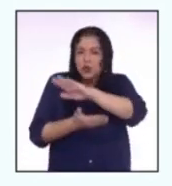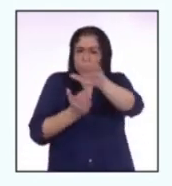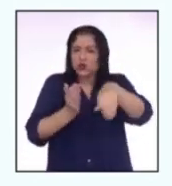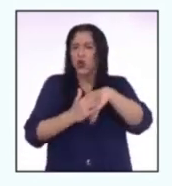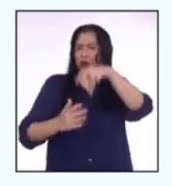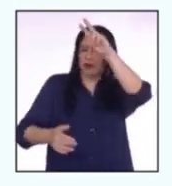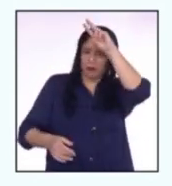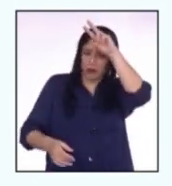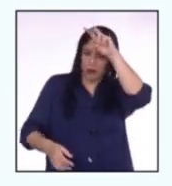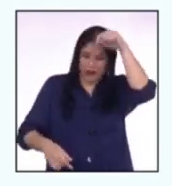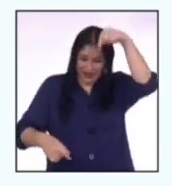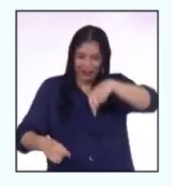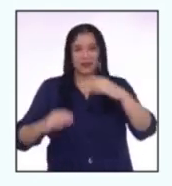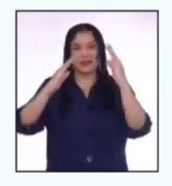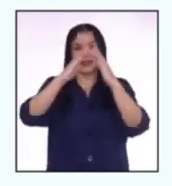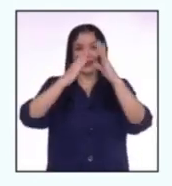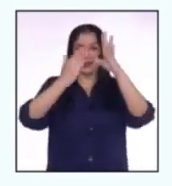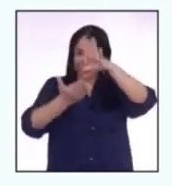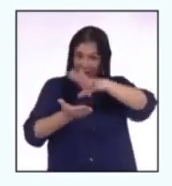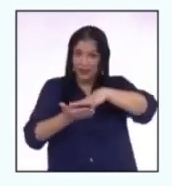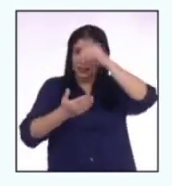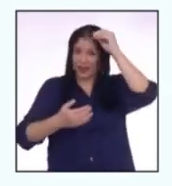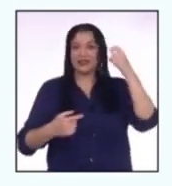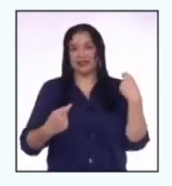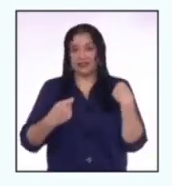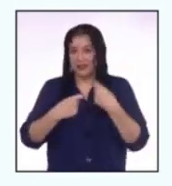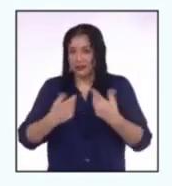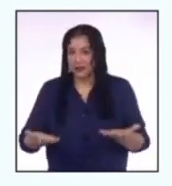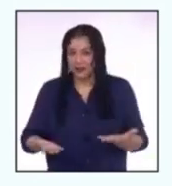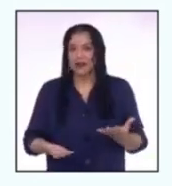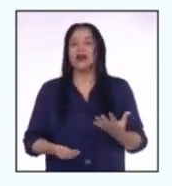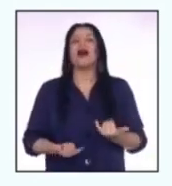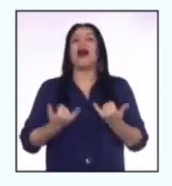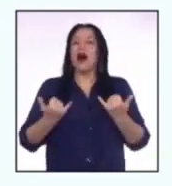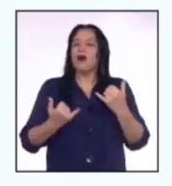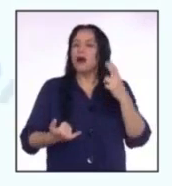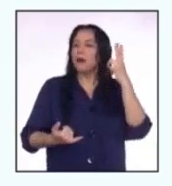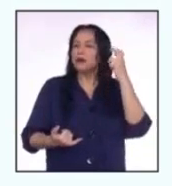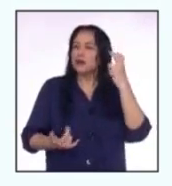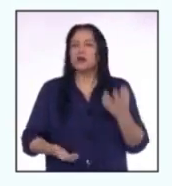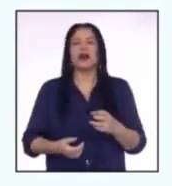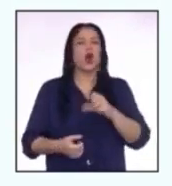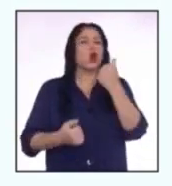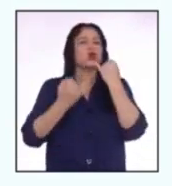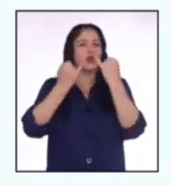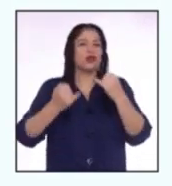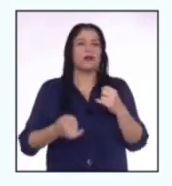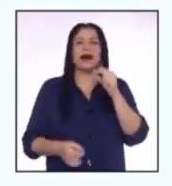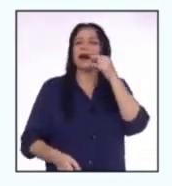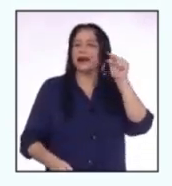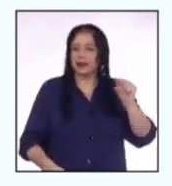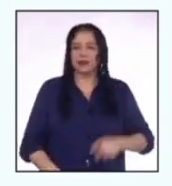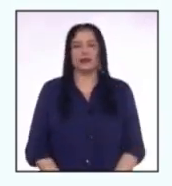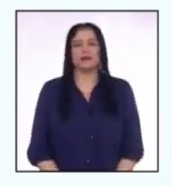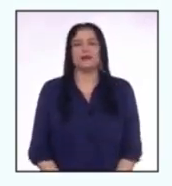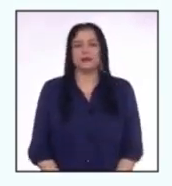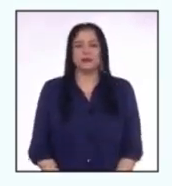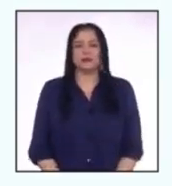de todo el perú esto es aprendo en casa y que han jugado